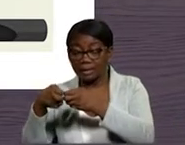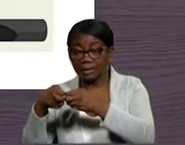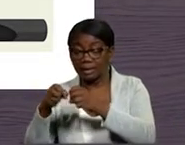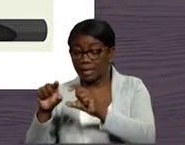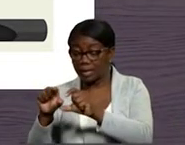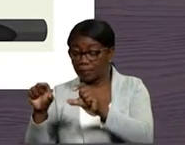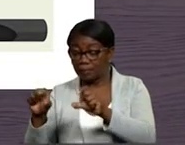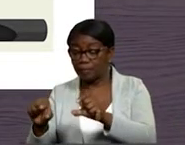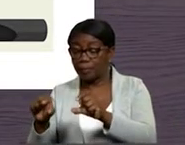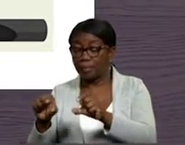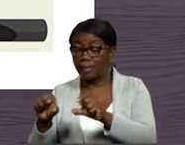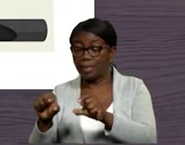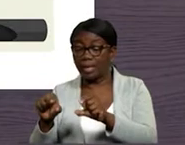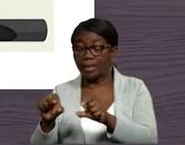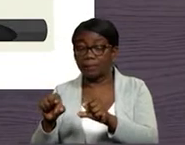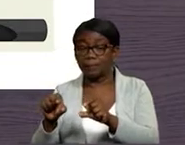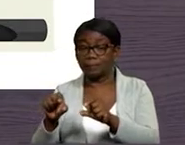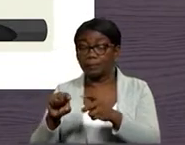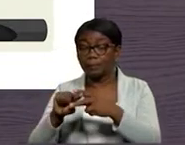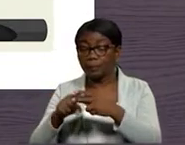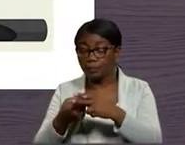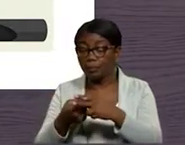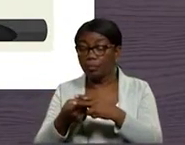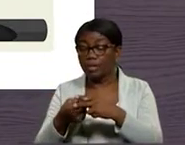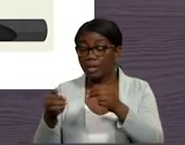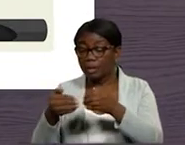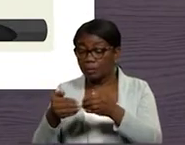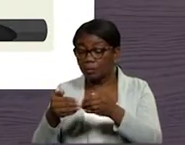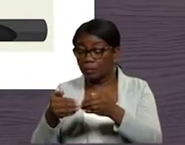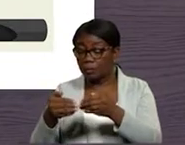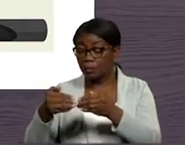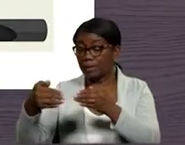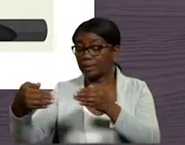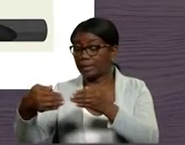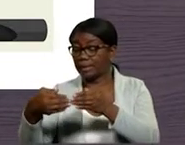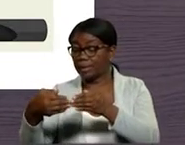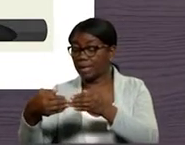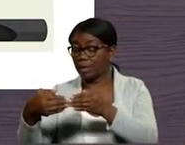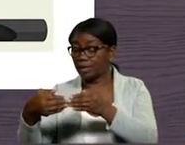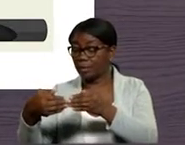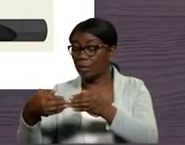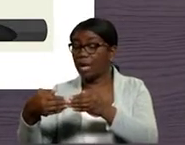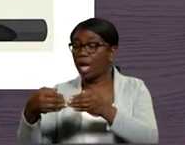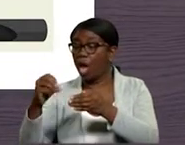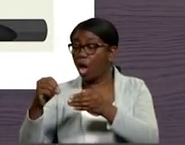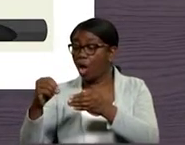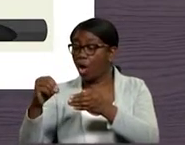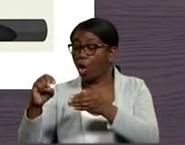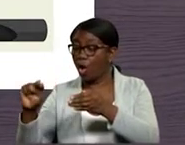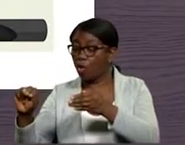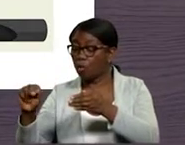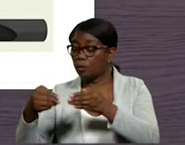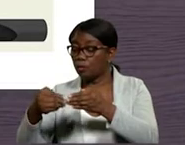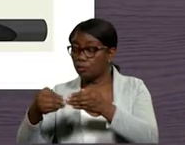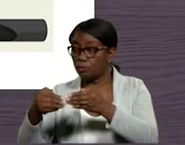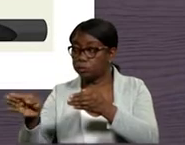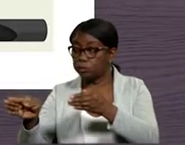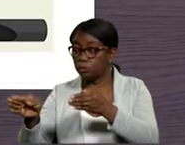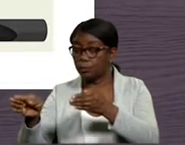poder activar o realizar un movimiento y permitir el paso de esos fluidos necesita, ¿verdad?,